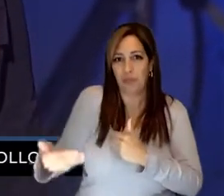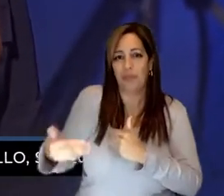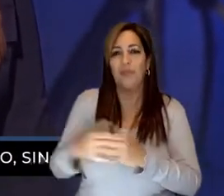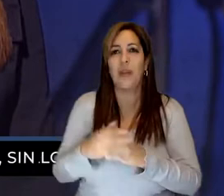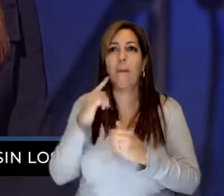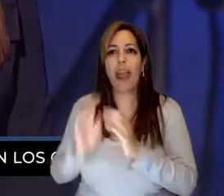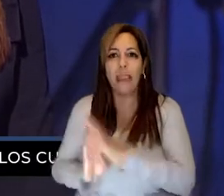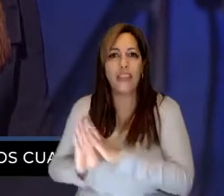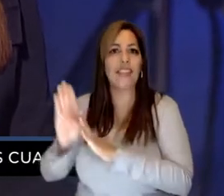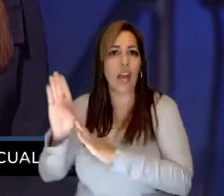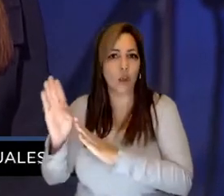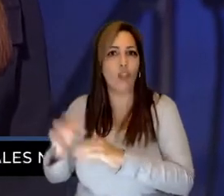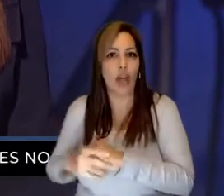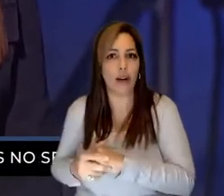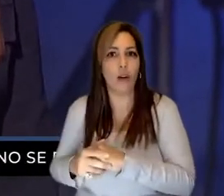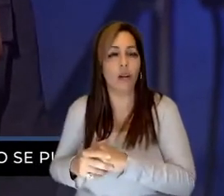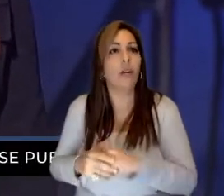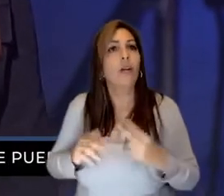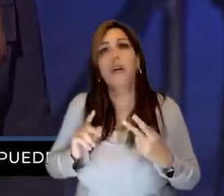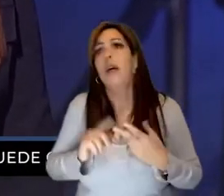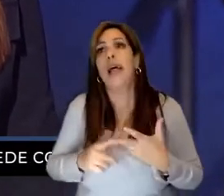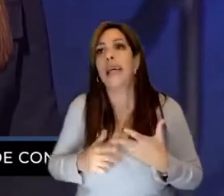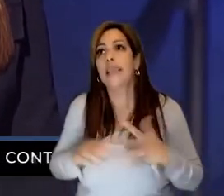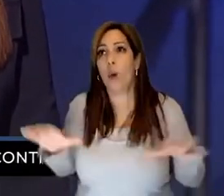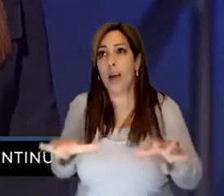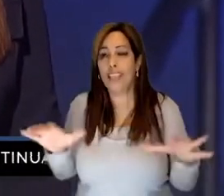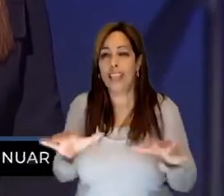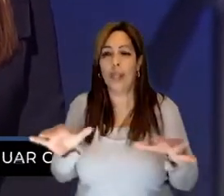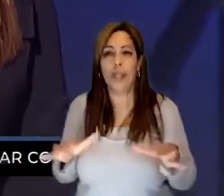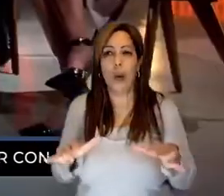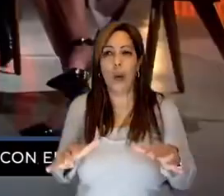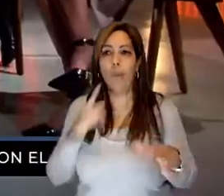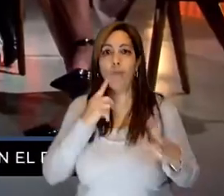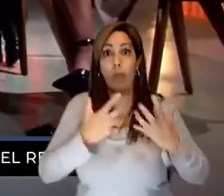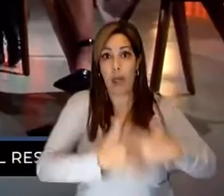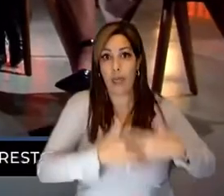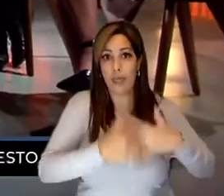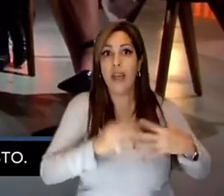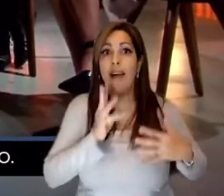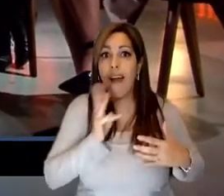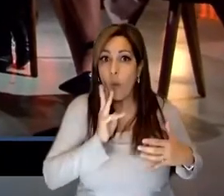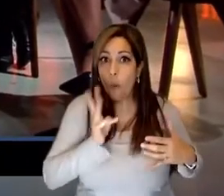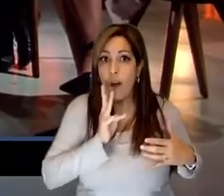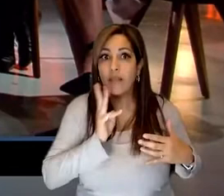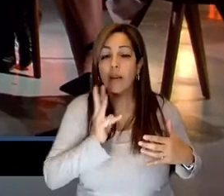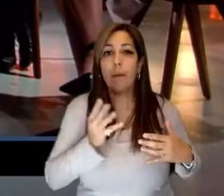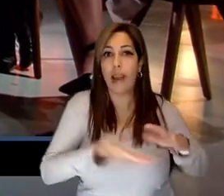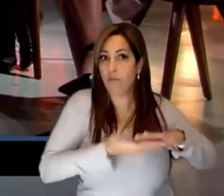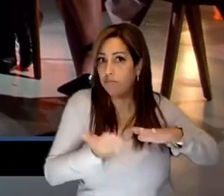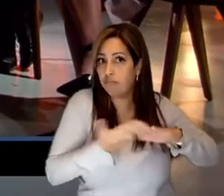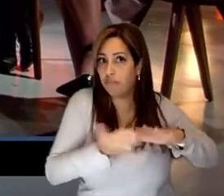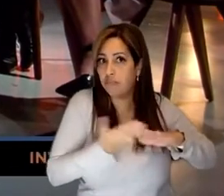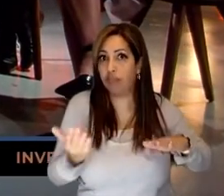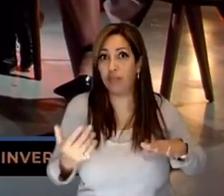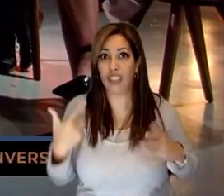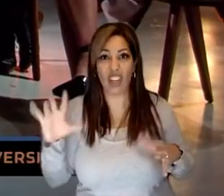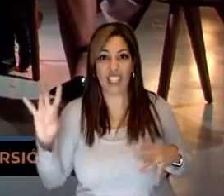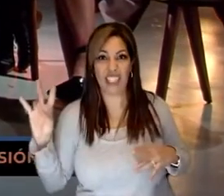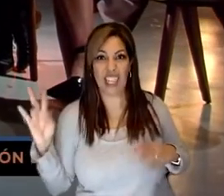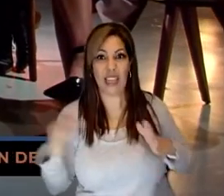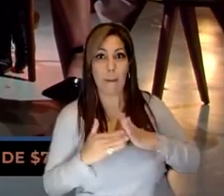paso. Claro. De desarrollarlo. Estamos trabajando con la planta de agua potable. Bien.